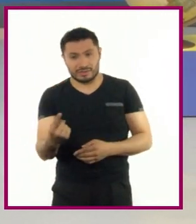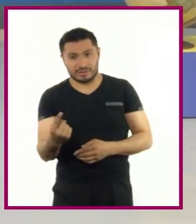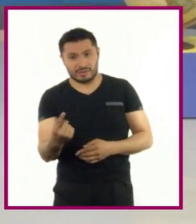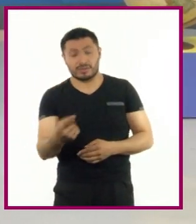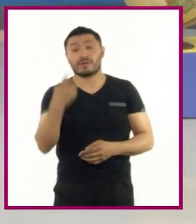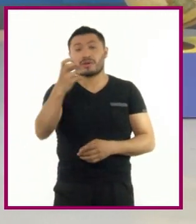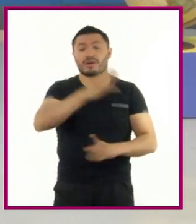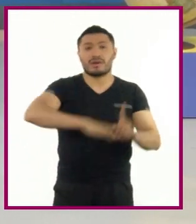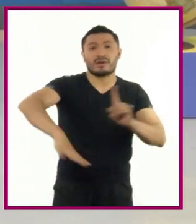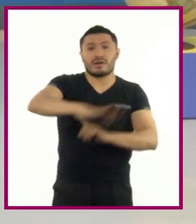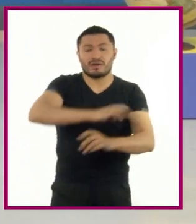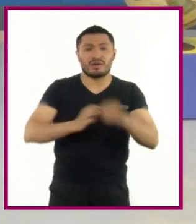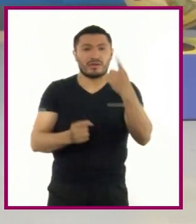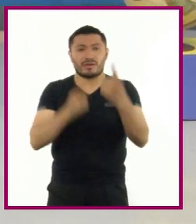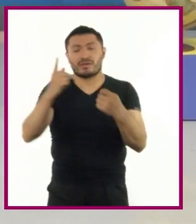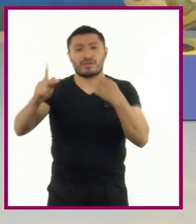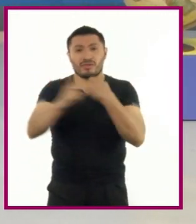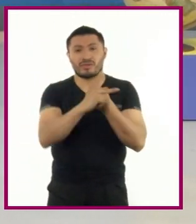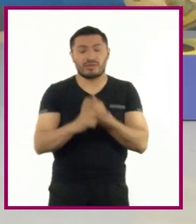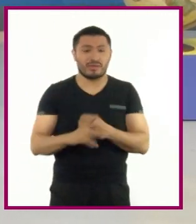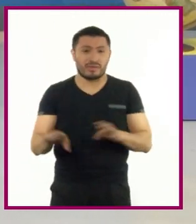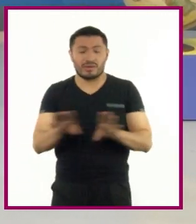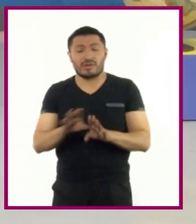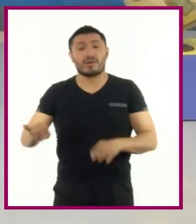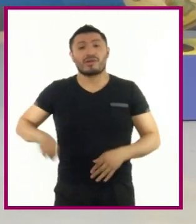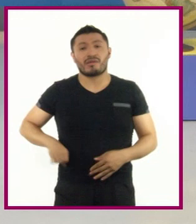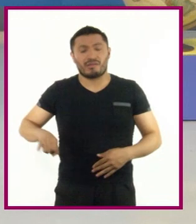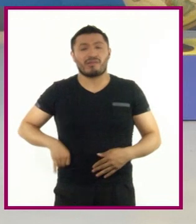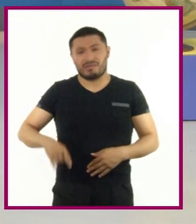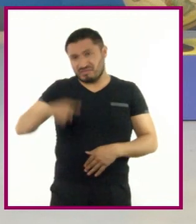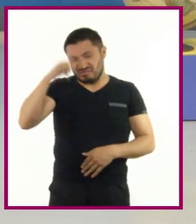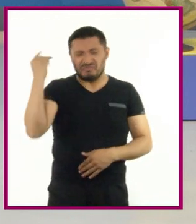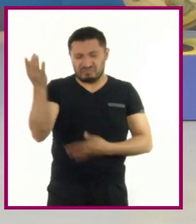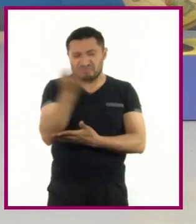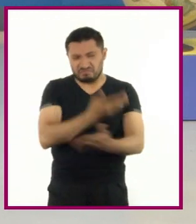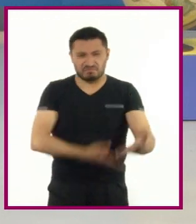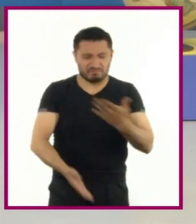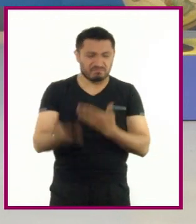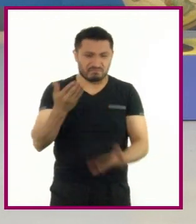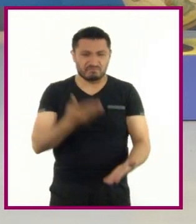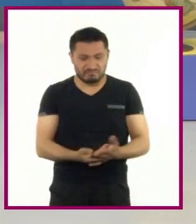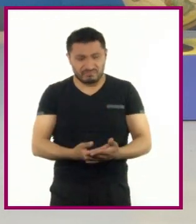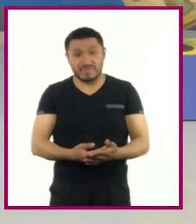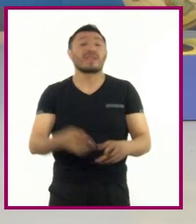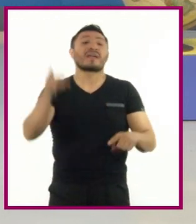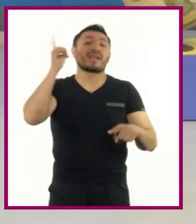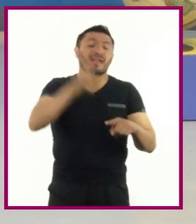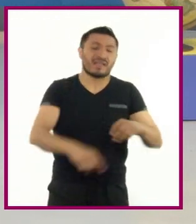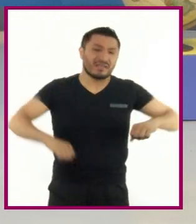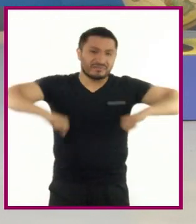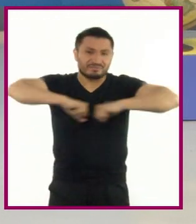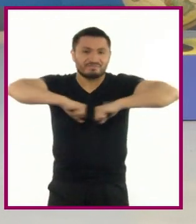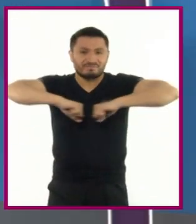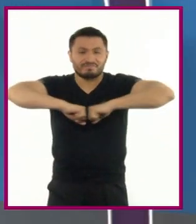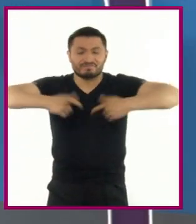internacional, algunos países mostraron el interés por facilitar el intercambio comercial al eliminar las fronteras económicas.